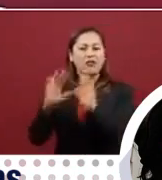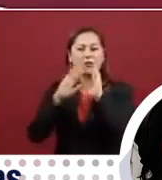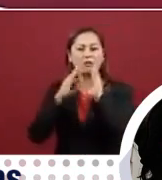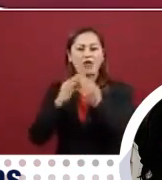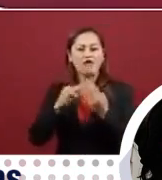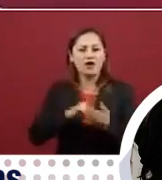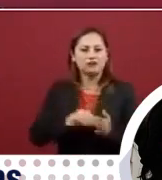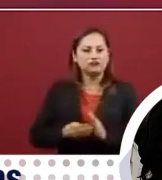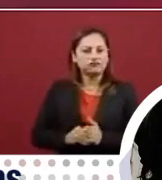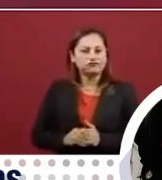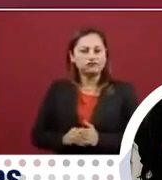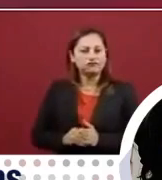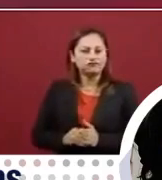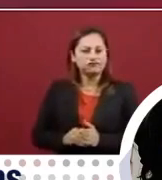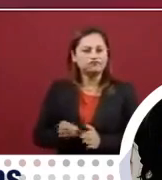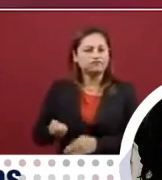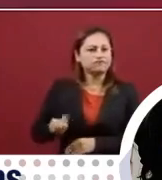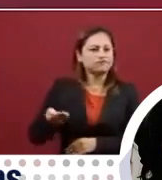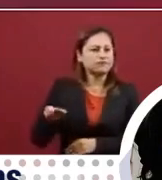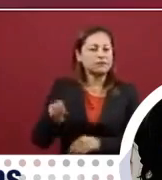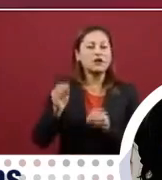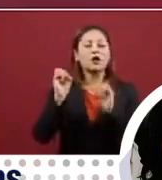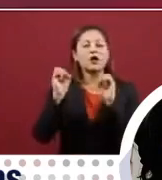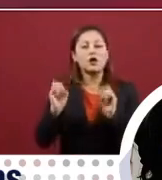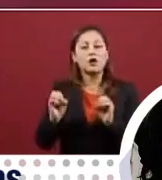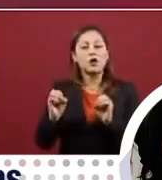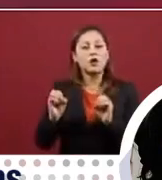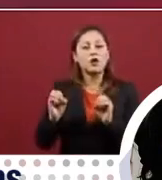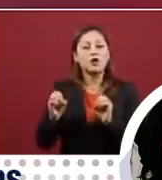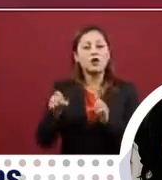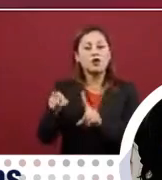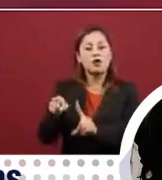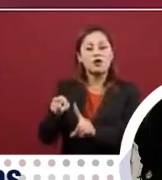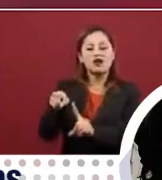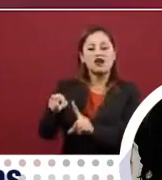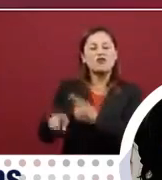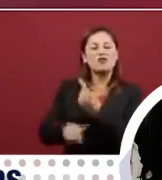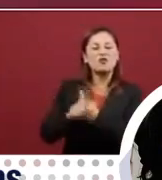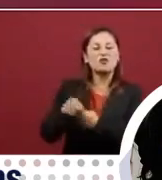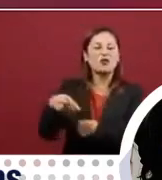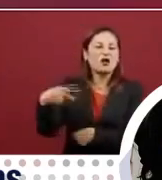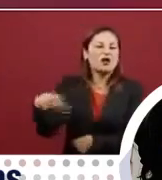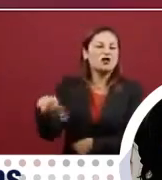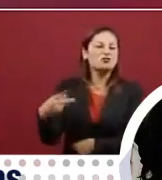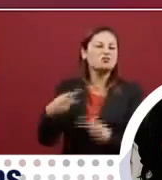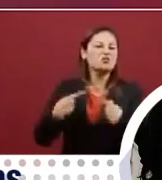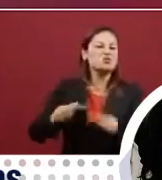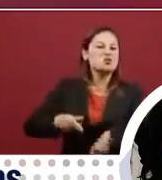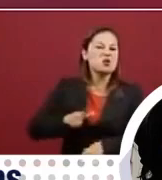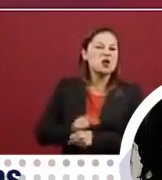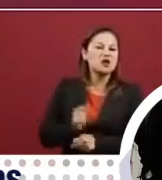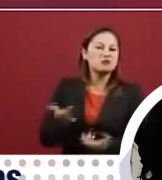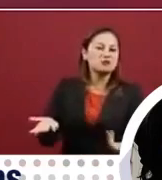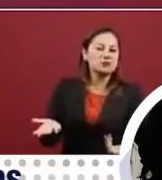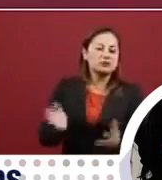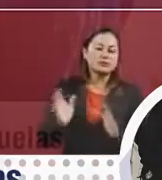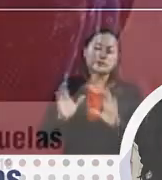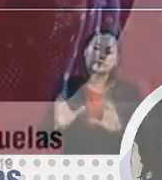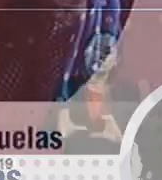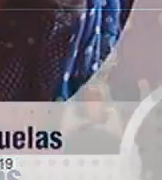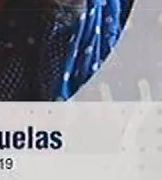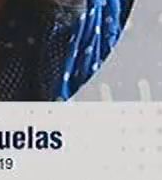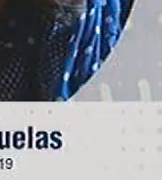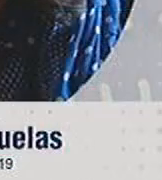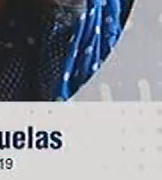Peña Nieto no va a seguir sucediendo. Muy bien, y el otro punto para cerrar, entonces ya los